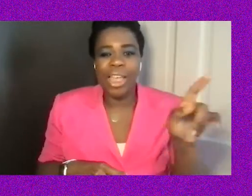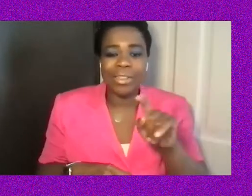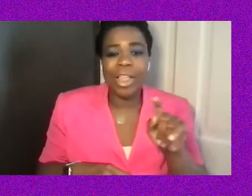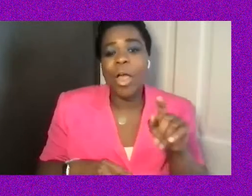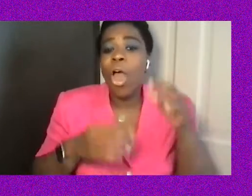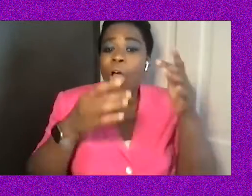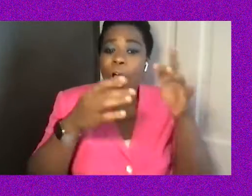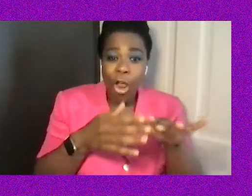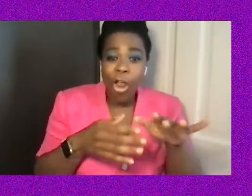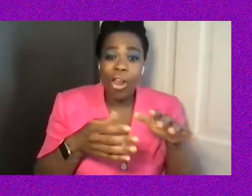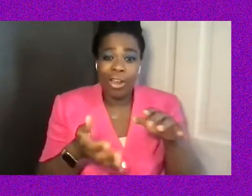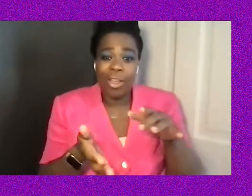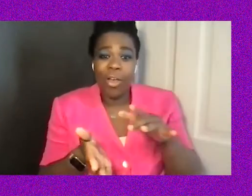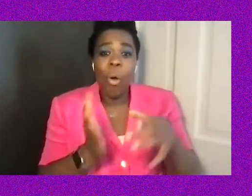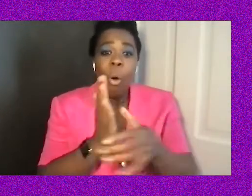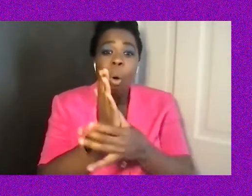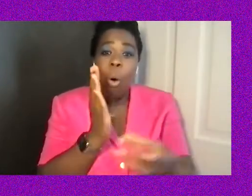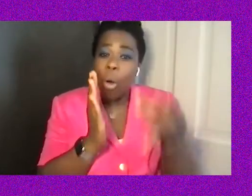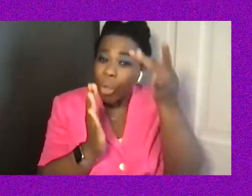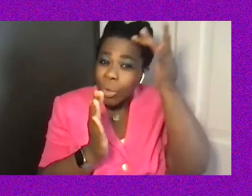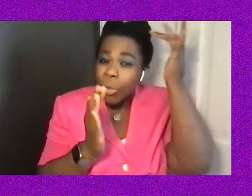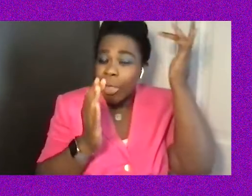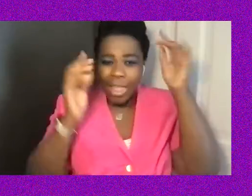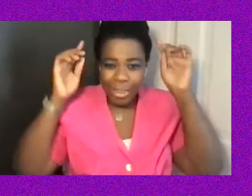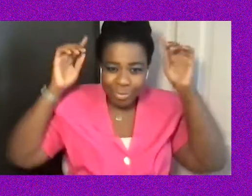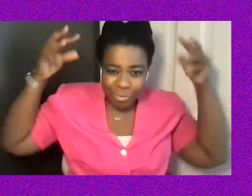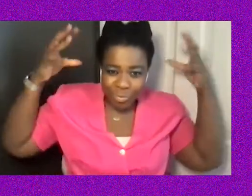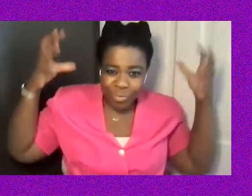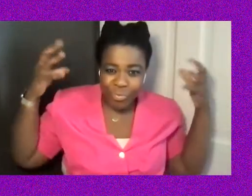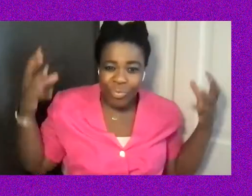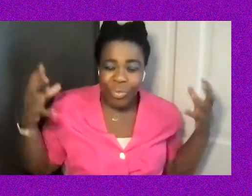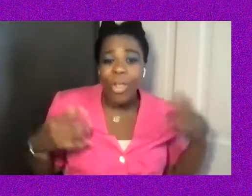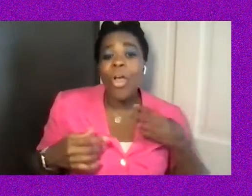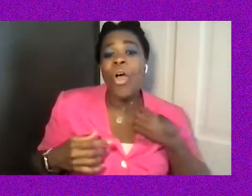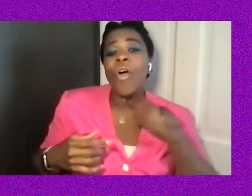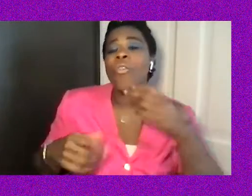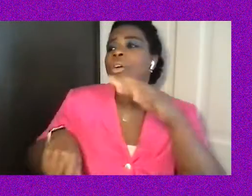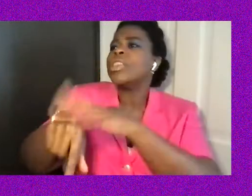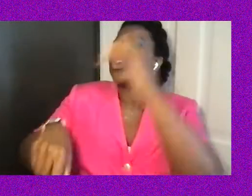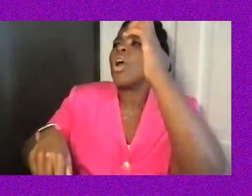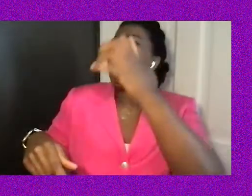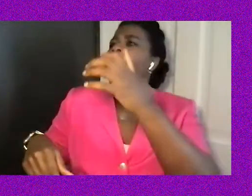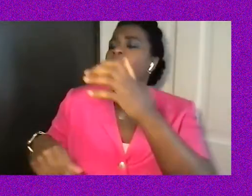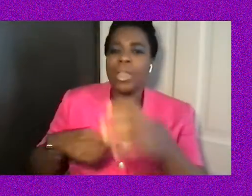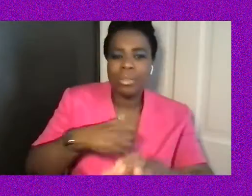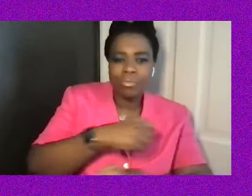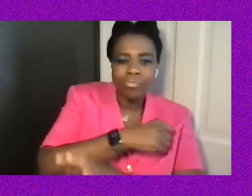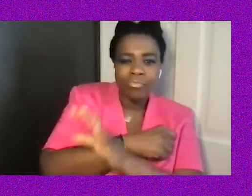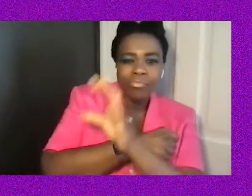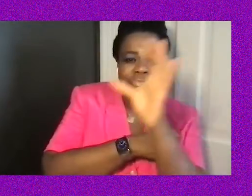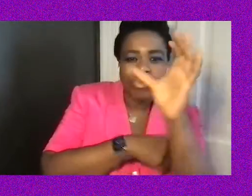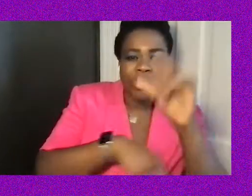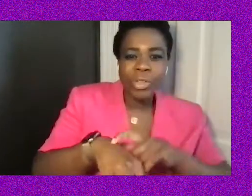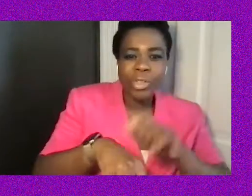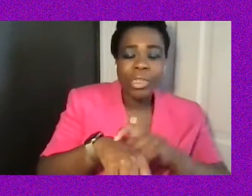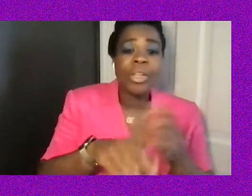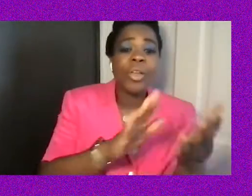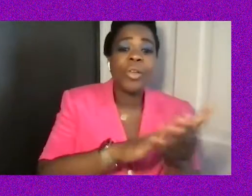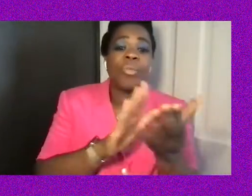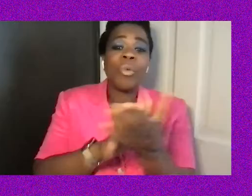de jazz. The cracking voice, sus curvas, más la voz llamando desde la